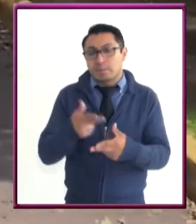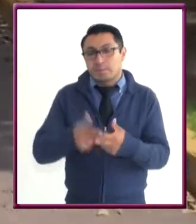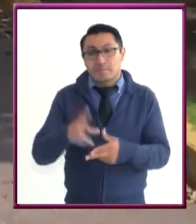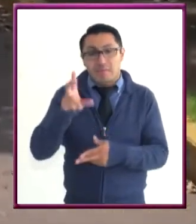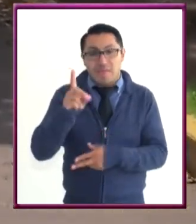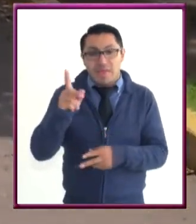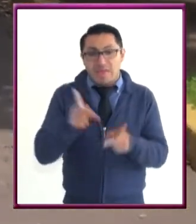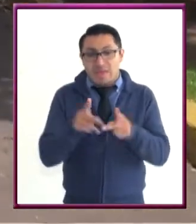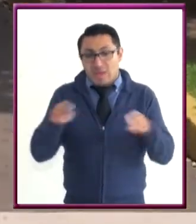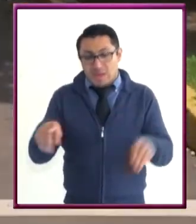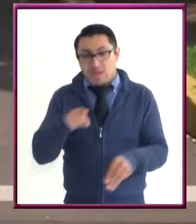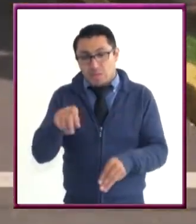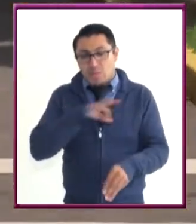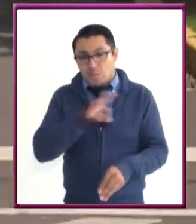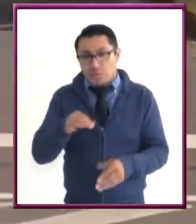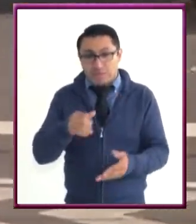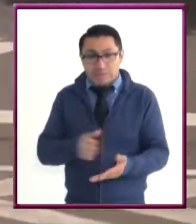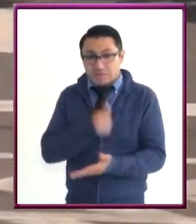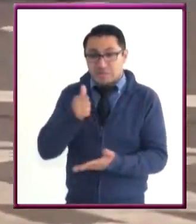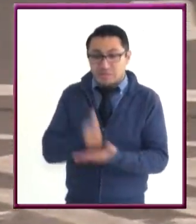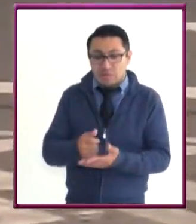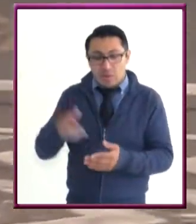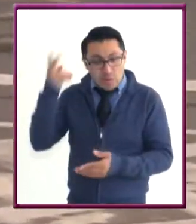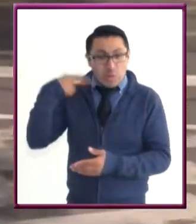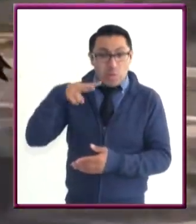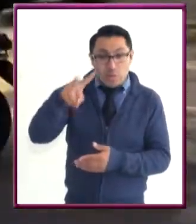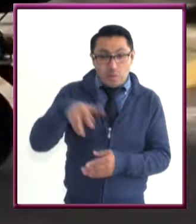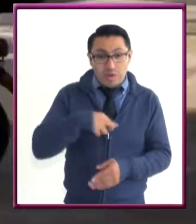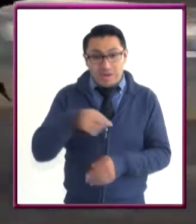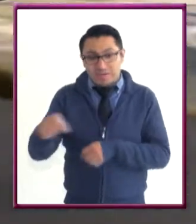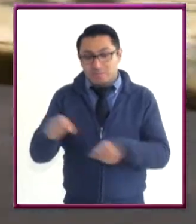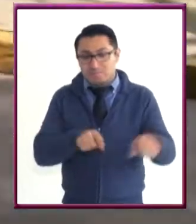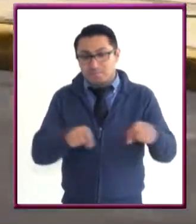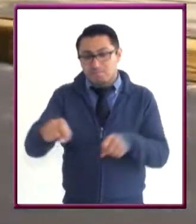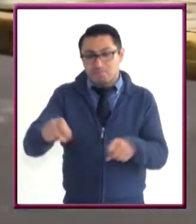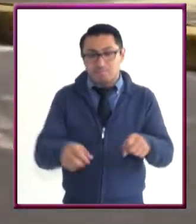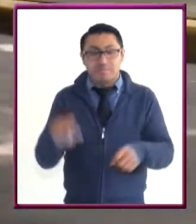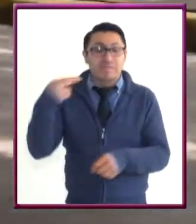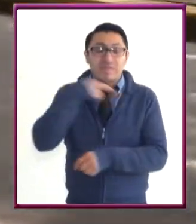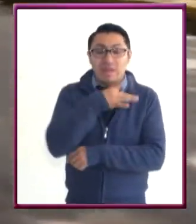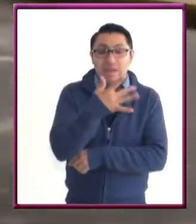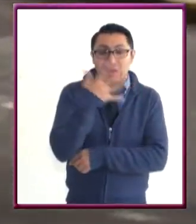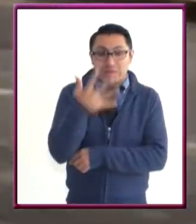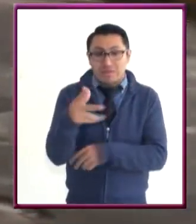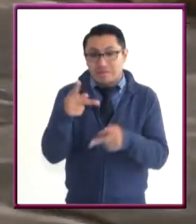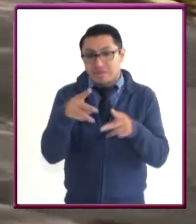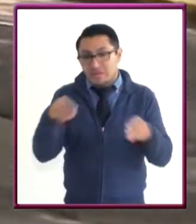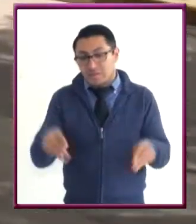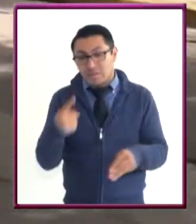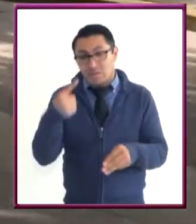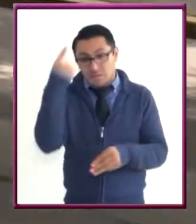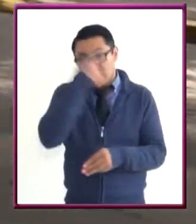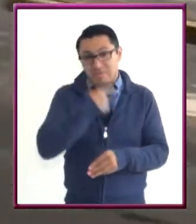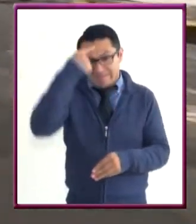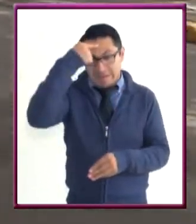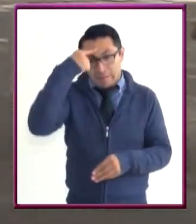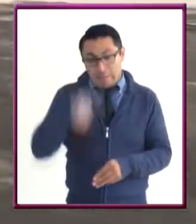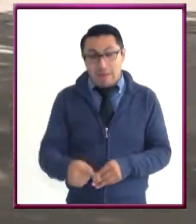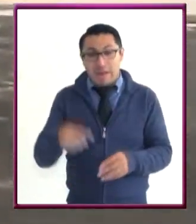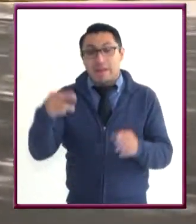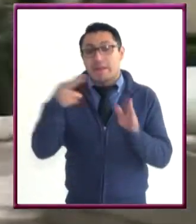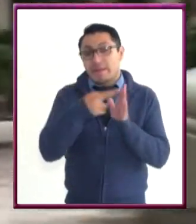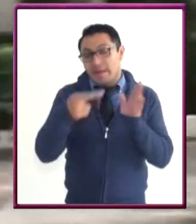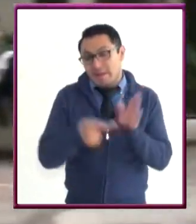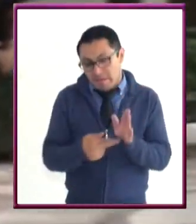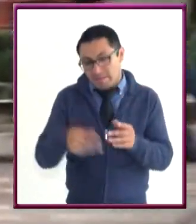sea, puedes prácticamente cruzar la ciudad casi. Controlamos el límite de velocidad a 55 kilómetros por hora para ir acorde al reglamento